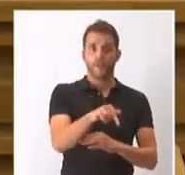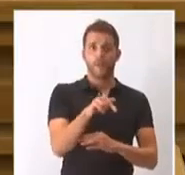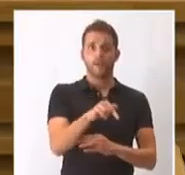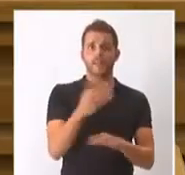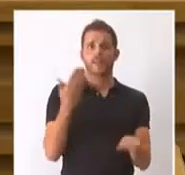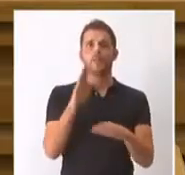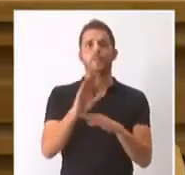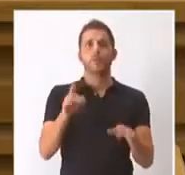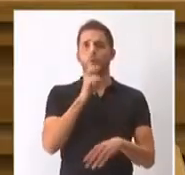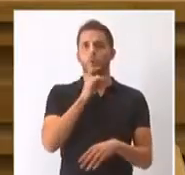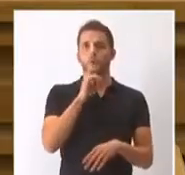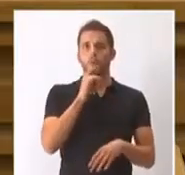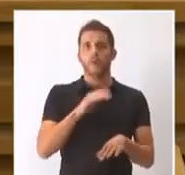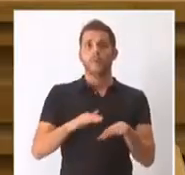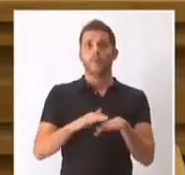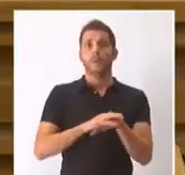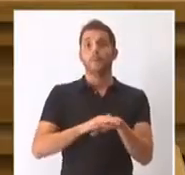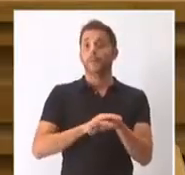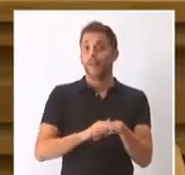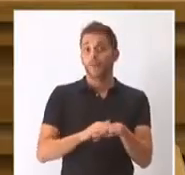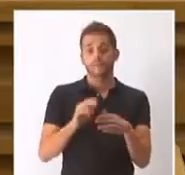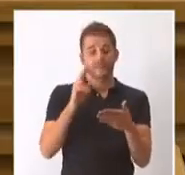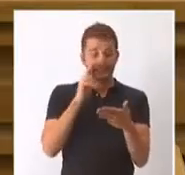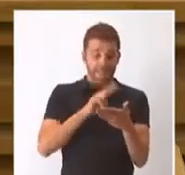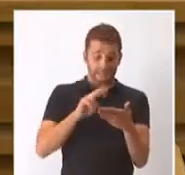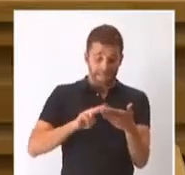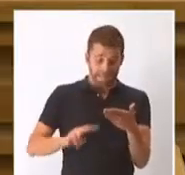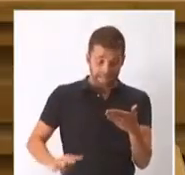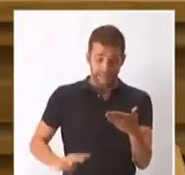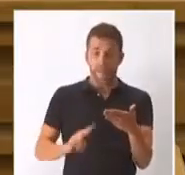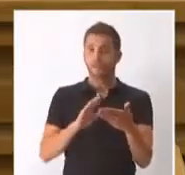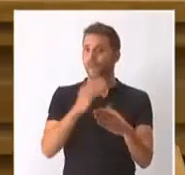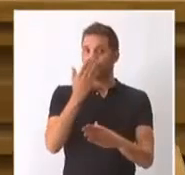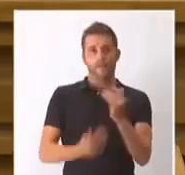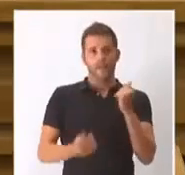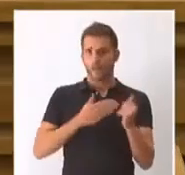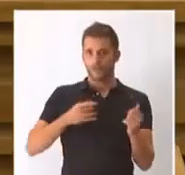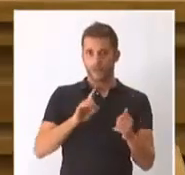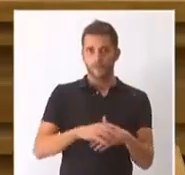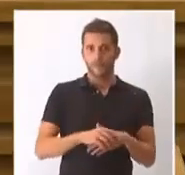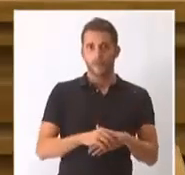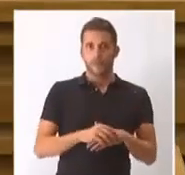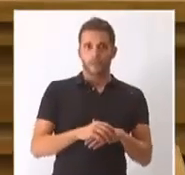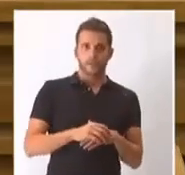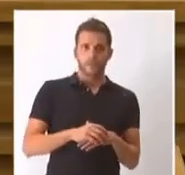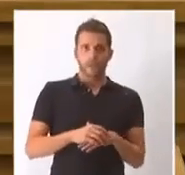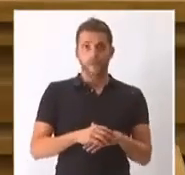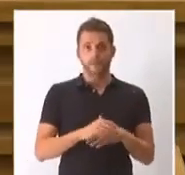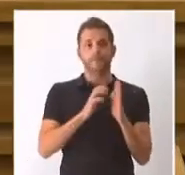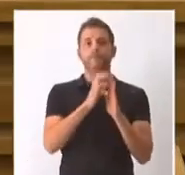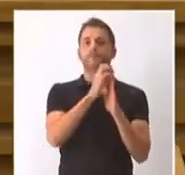siguiente manera perdónenme que sea tan lector de esto porque realmente no quiero fallar en la aplicación la deducción del